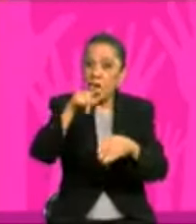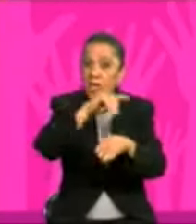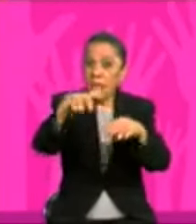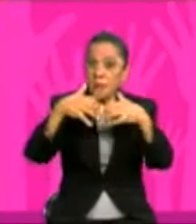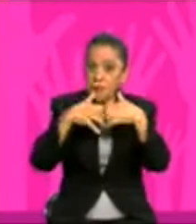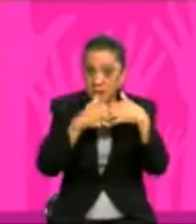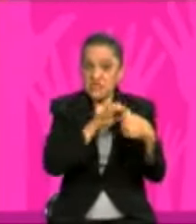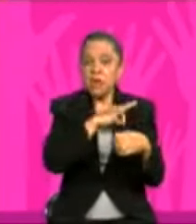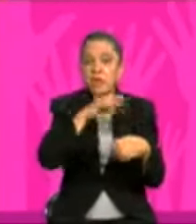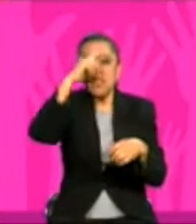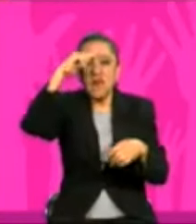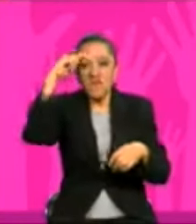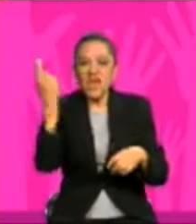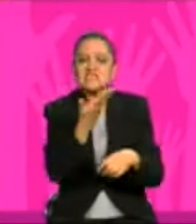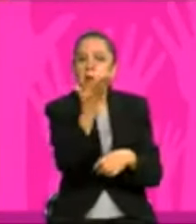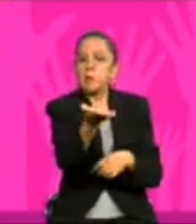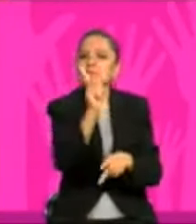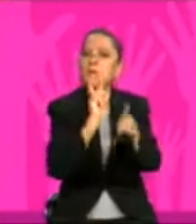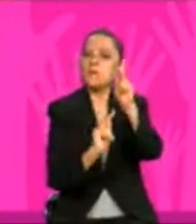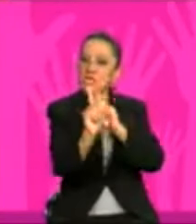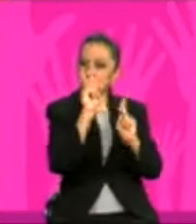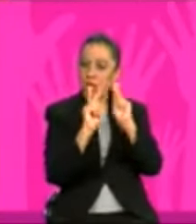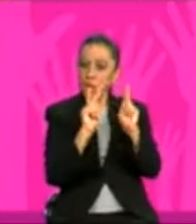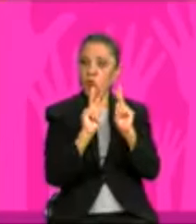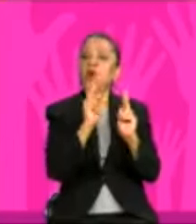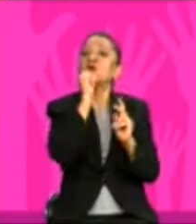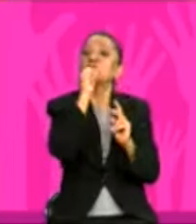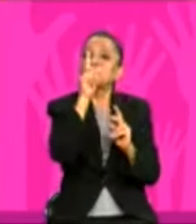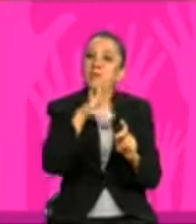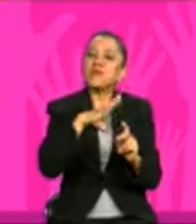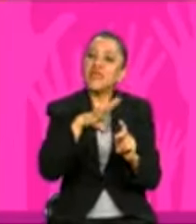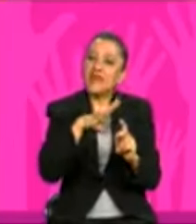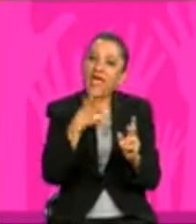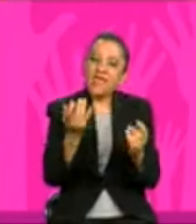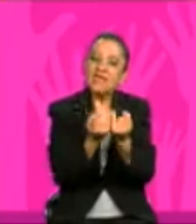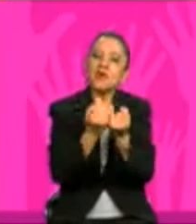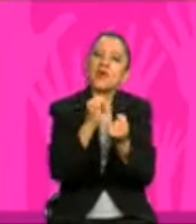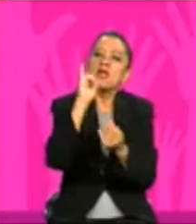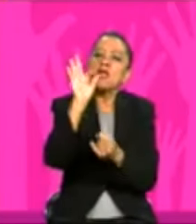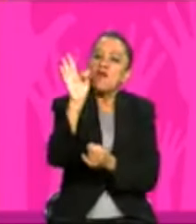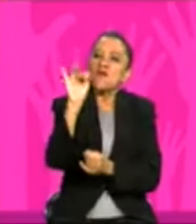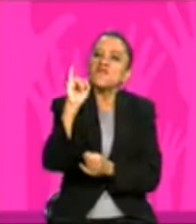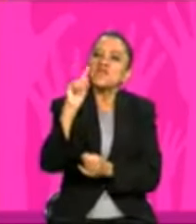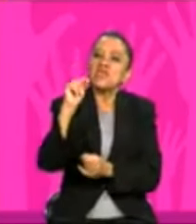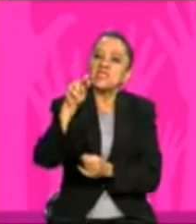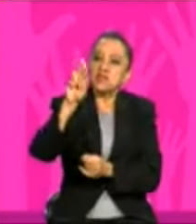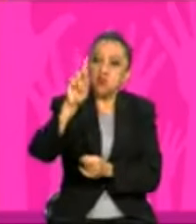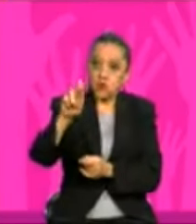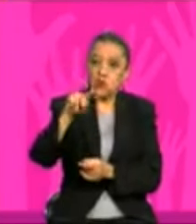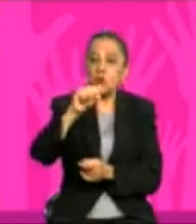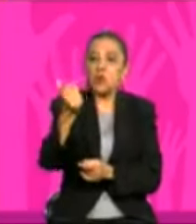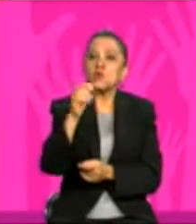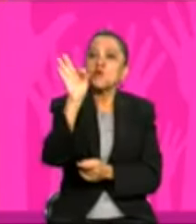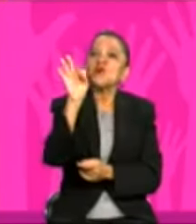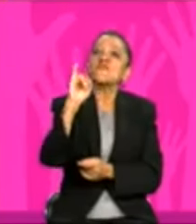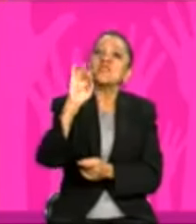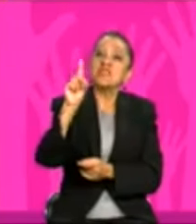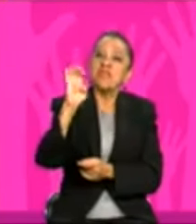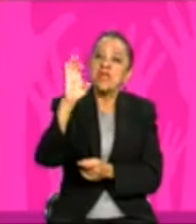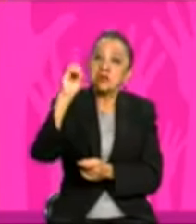este fondo. Estableceremos que los fideicomisos del gobierno, el FITUR y el FIDECOMP, se utilicen los recursos de